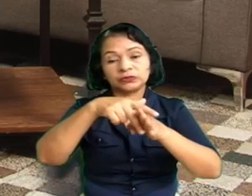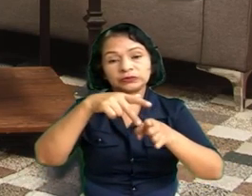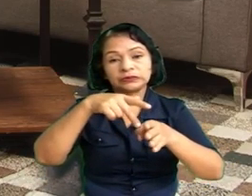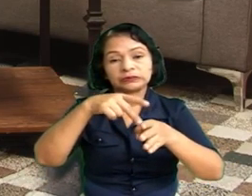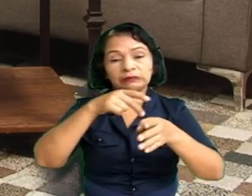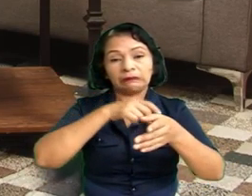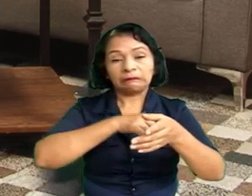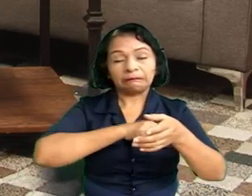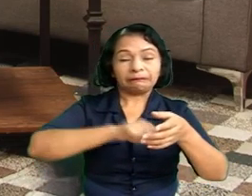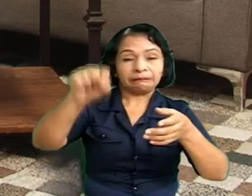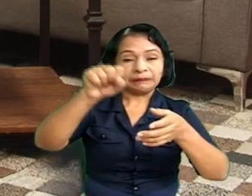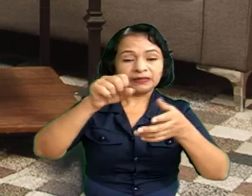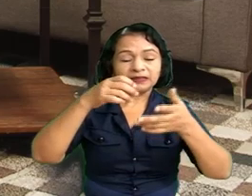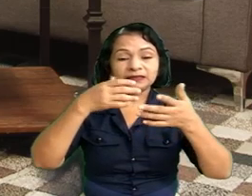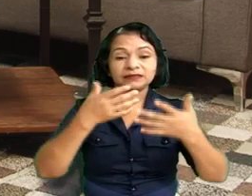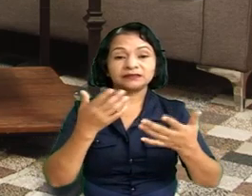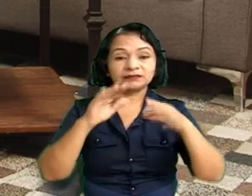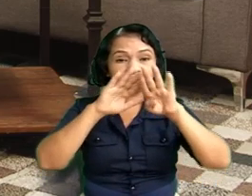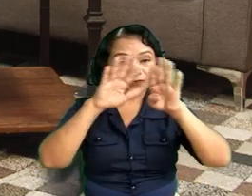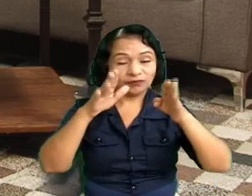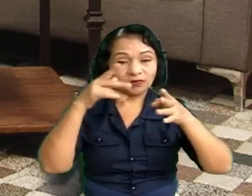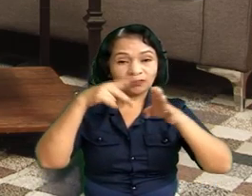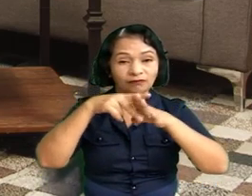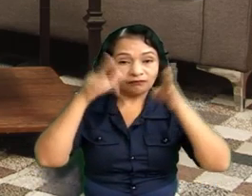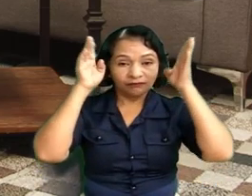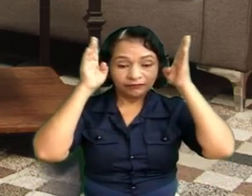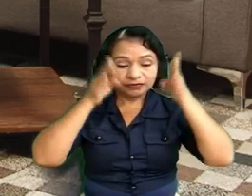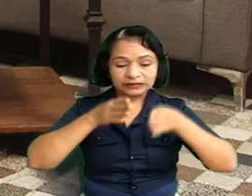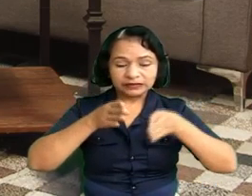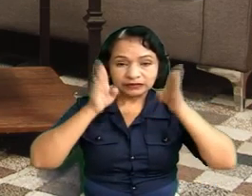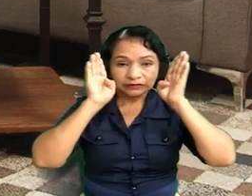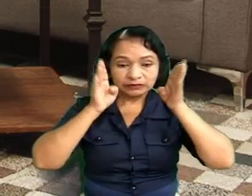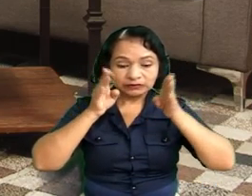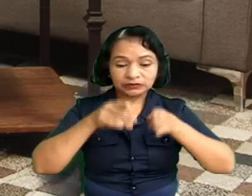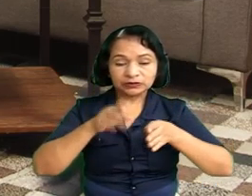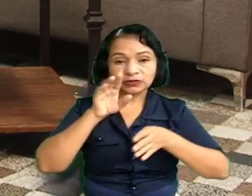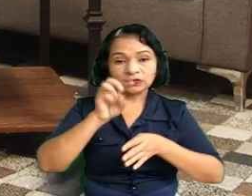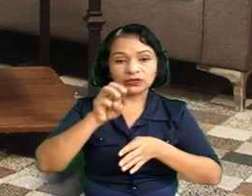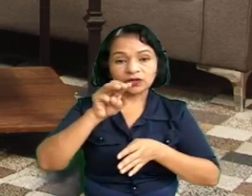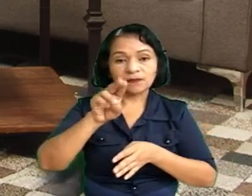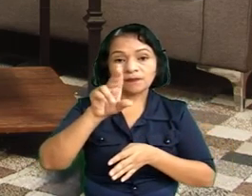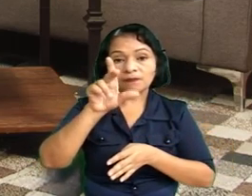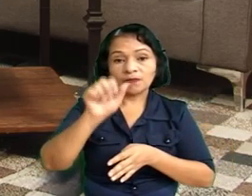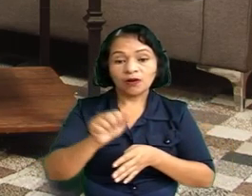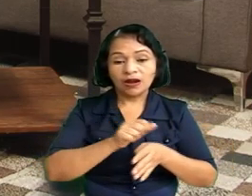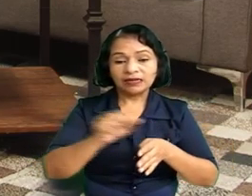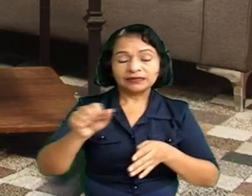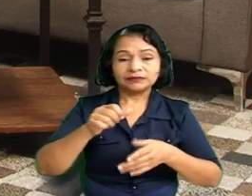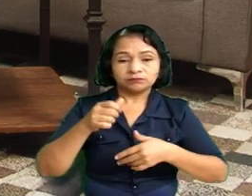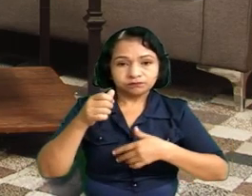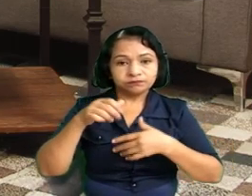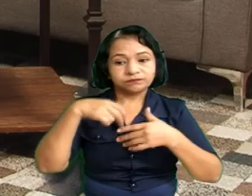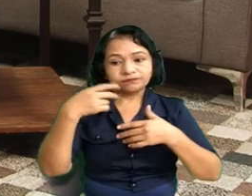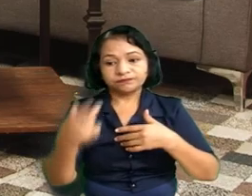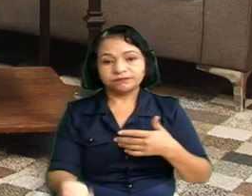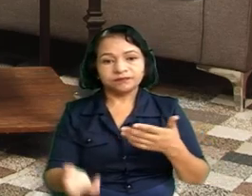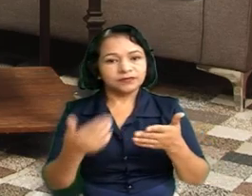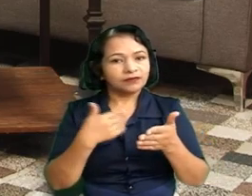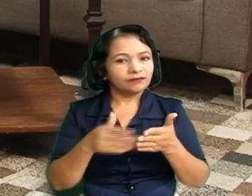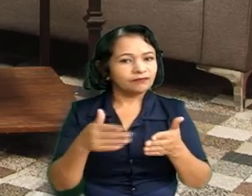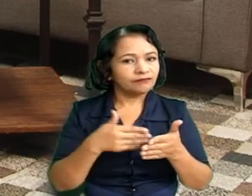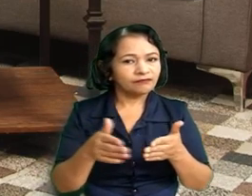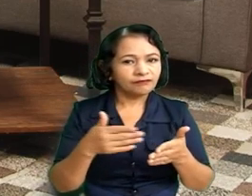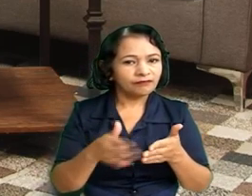pateó. O sea, ella era una mujer muy aguerrida. O sea, de repente vos te imaginas, no es fácil ir a